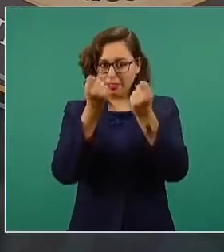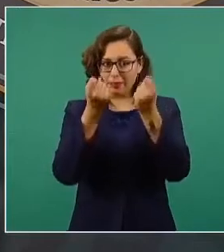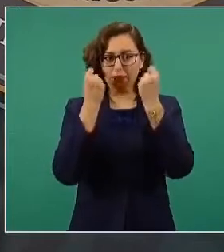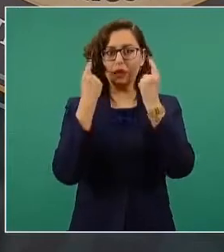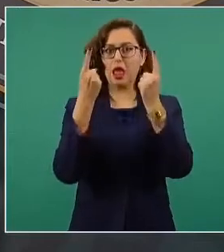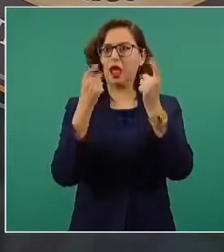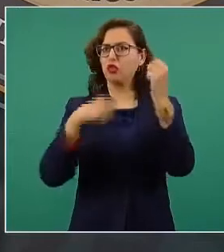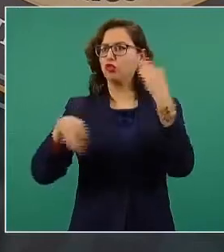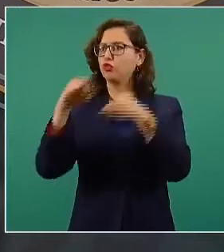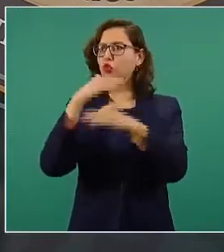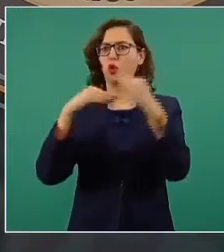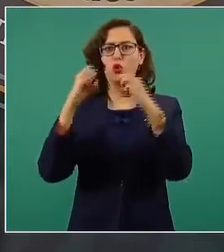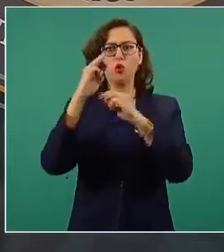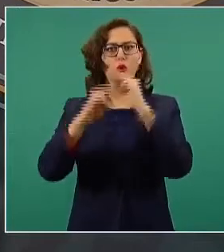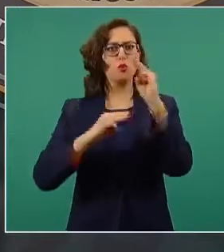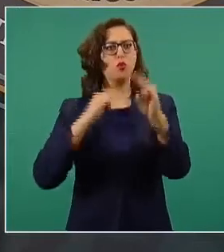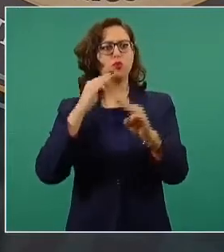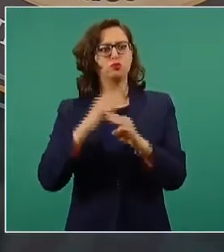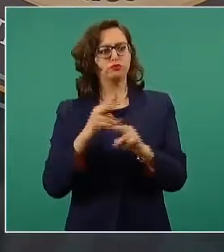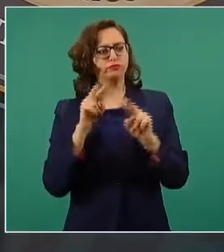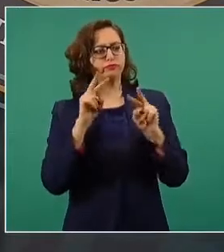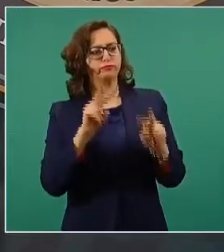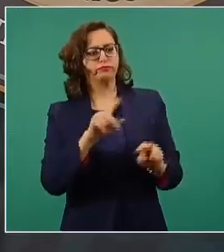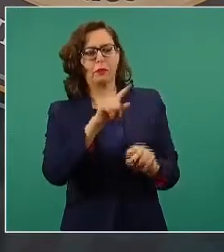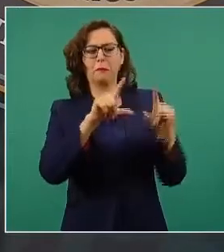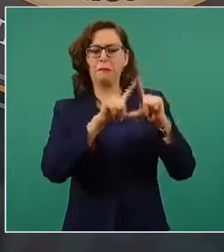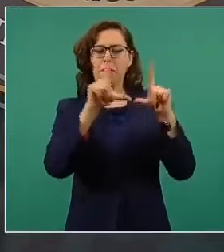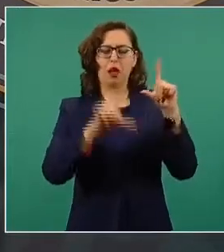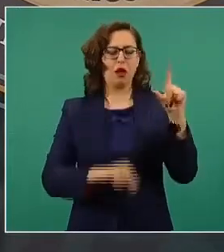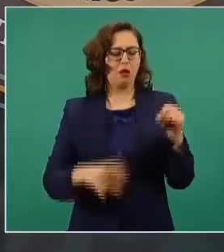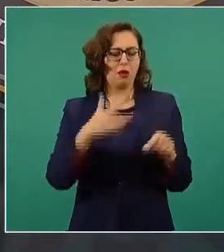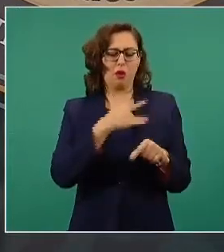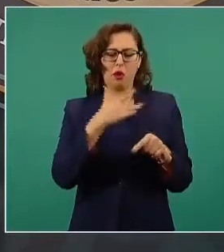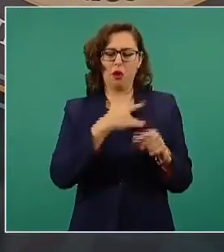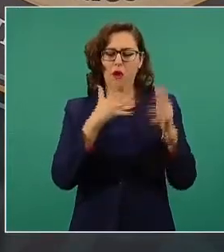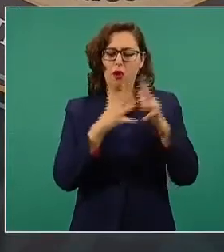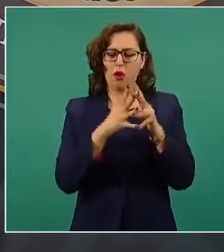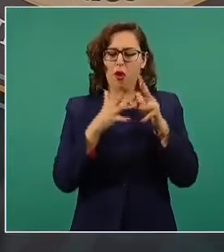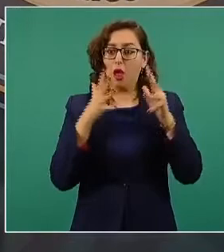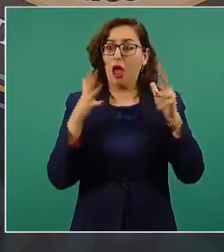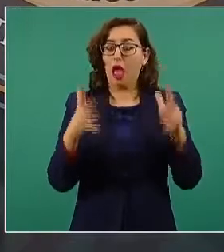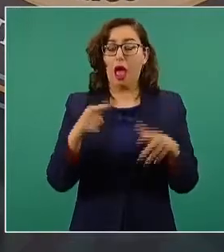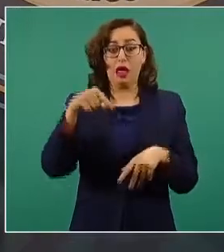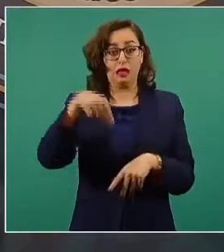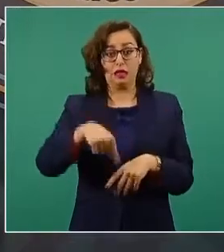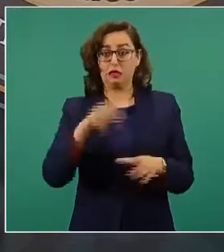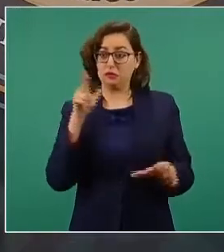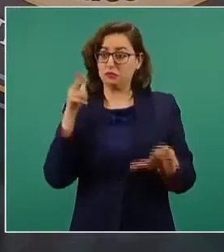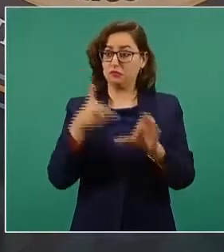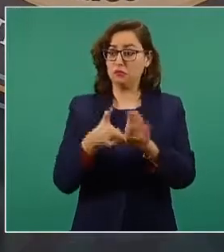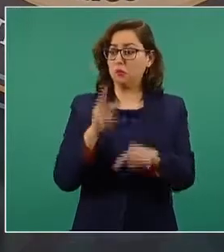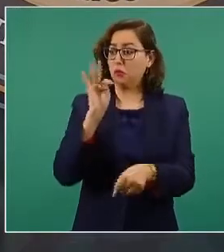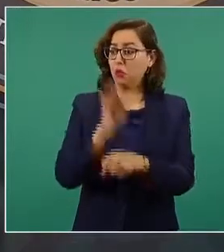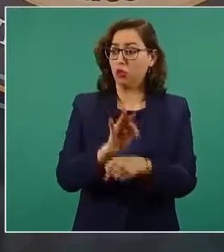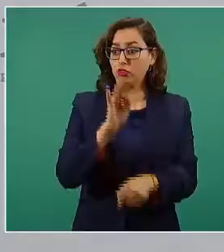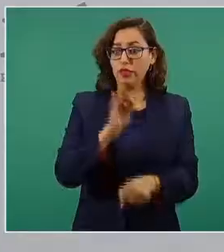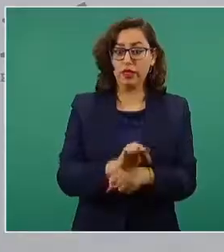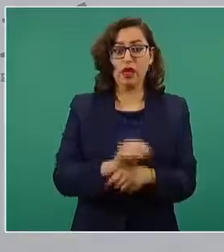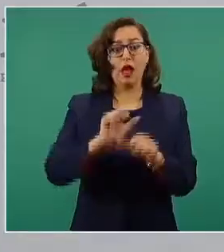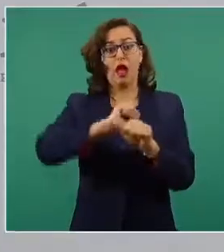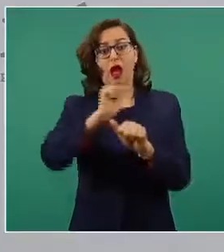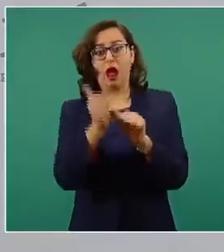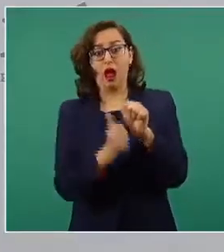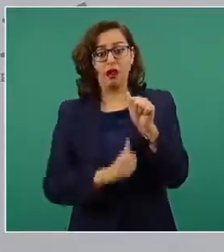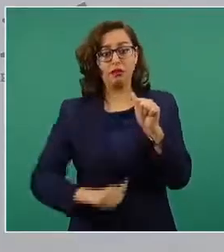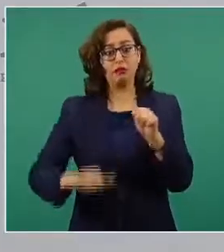país generoso, un territorio acogedor donde se refugiaron tanto artistas,